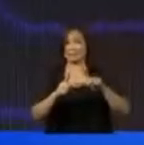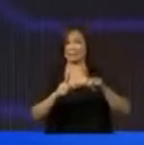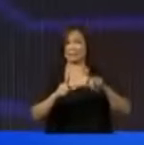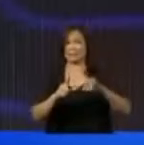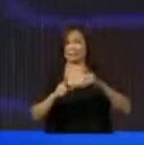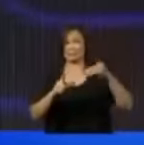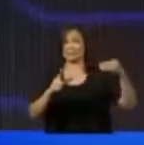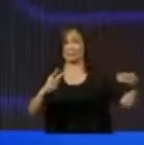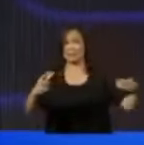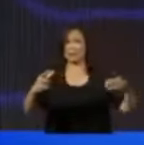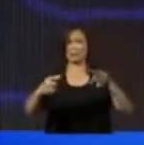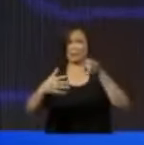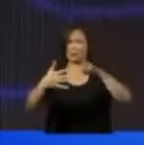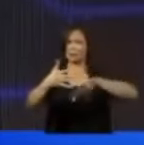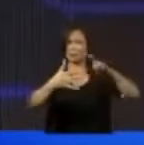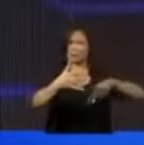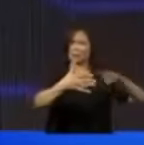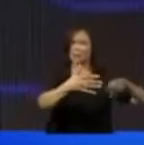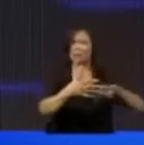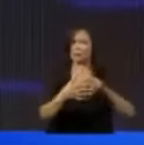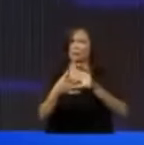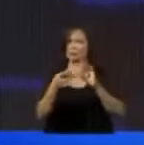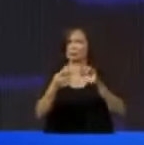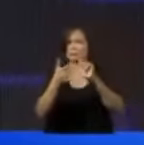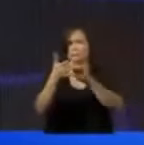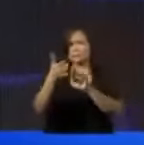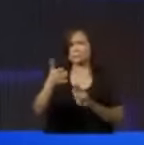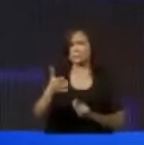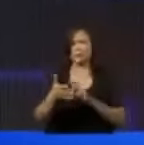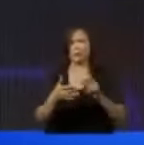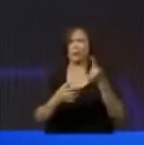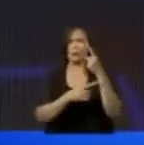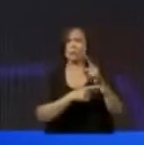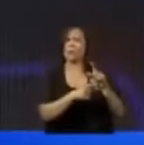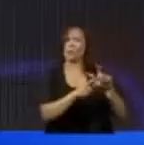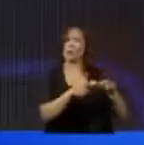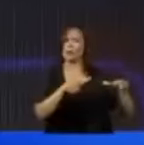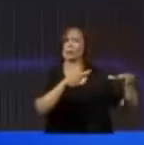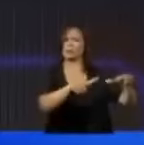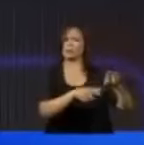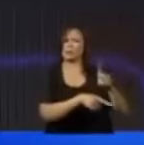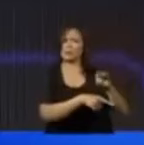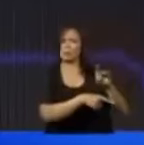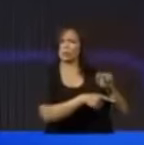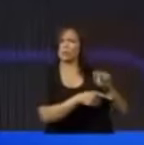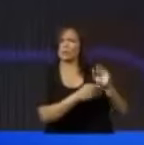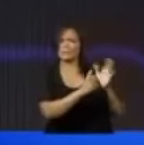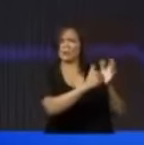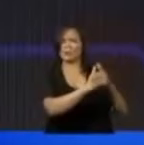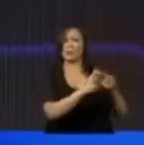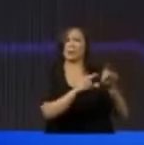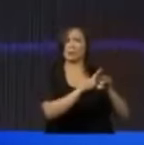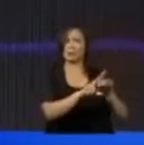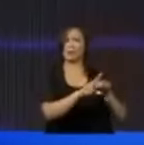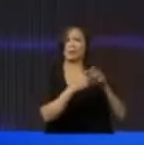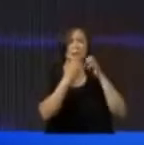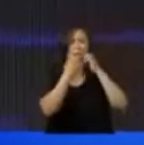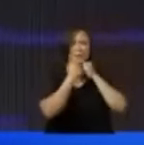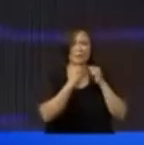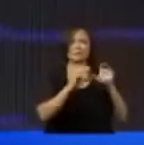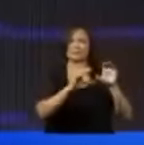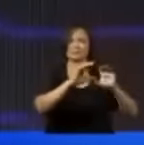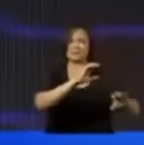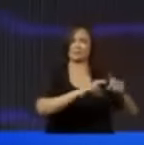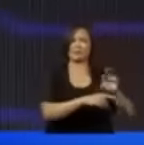sacando reportajes diarios acerca de cómo se degrada las dunas de Baní, o lo que hoy también se llama la Reserva